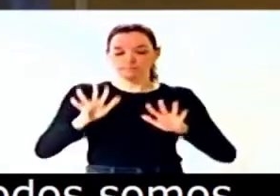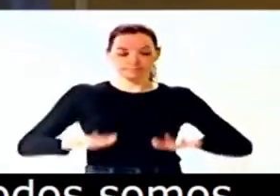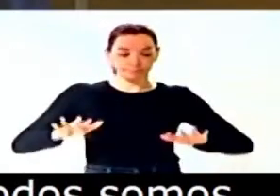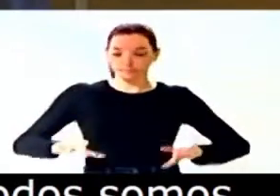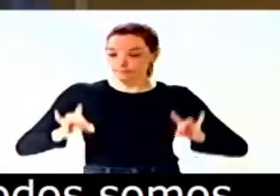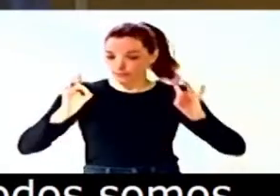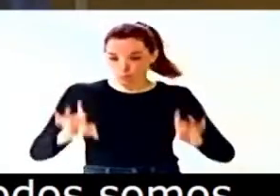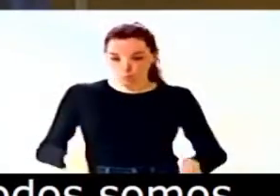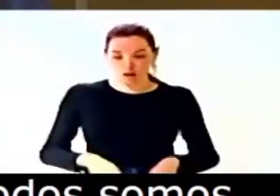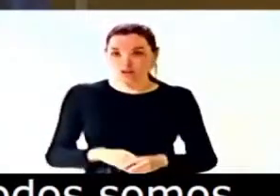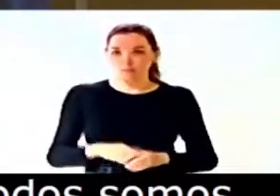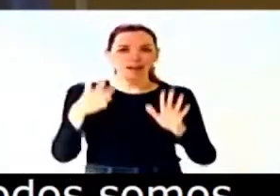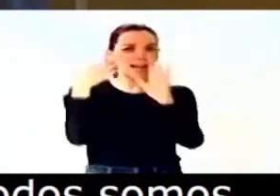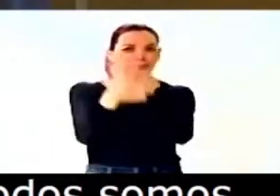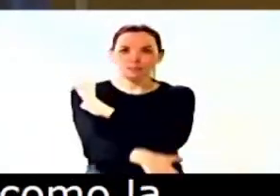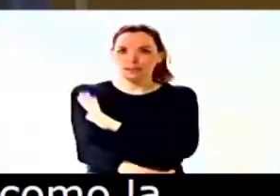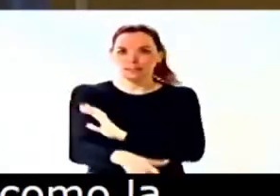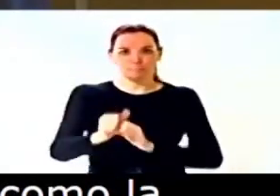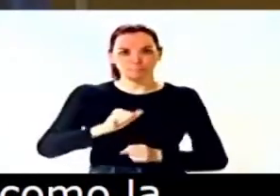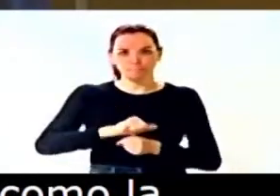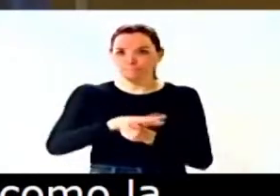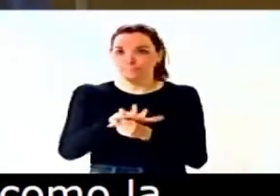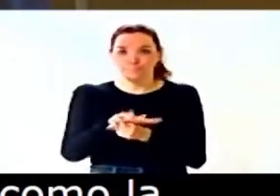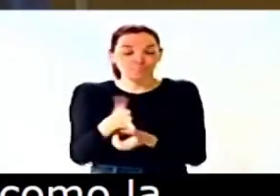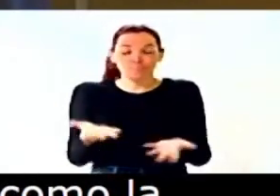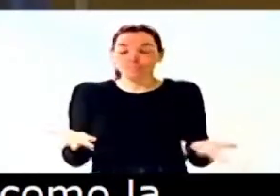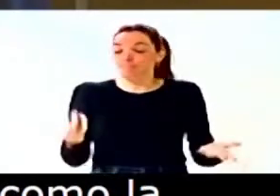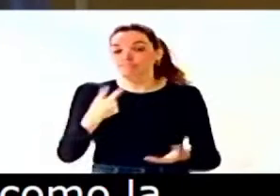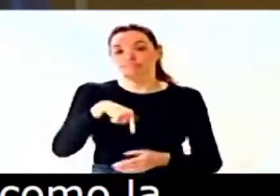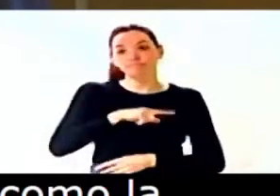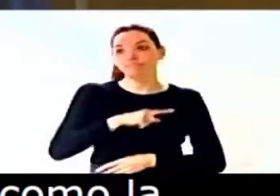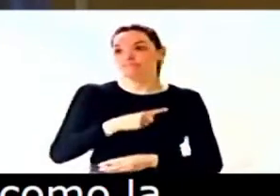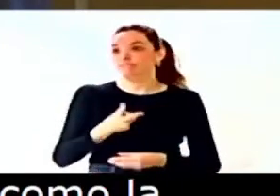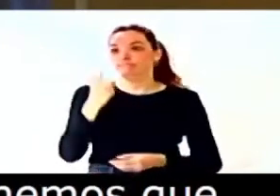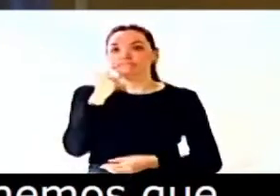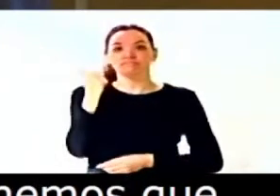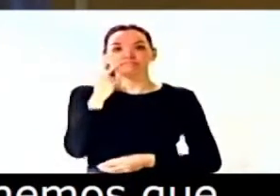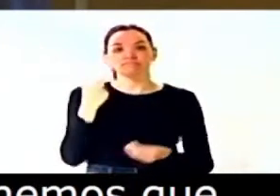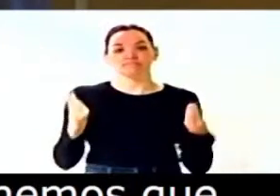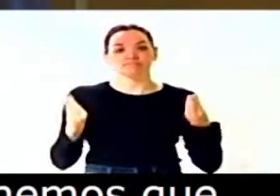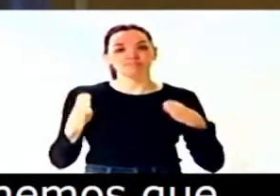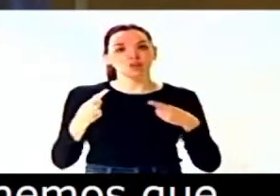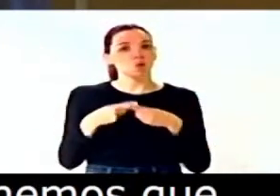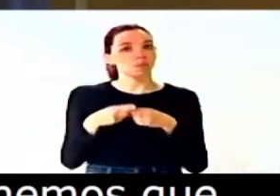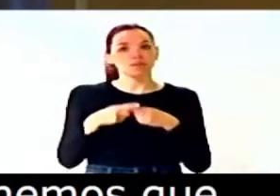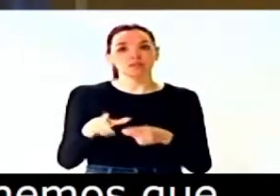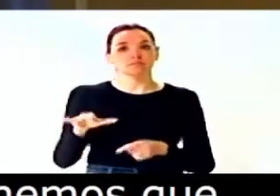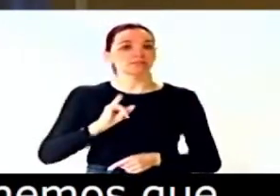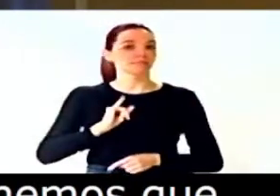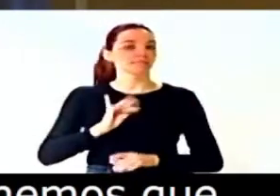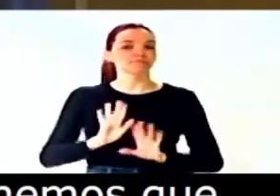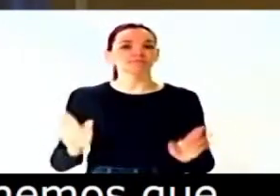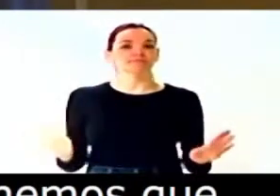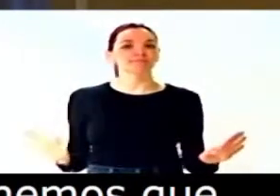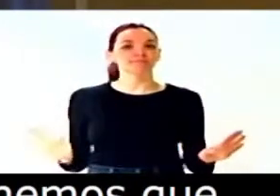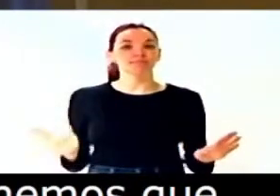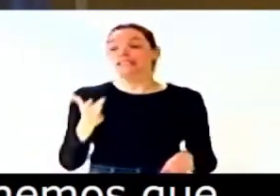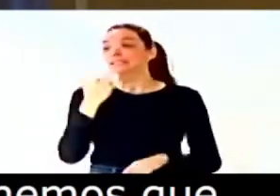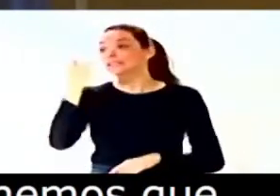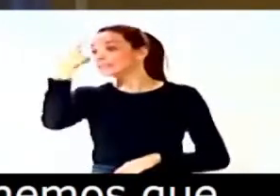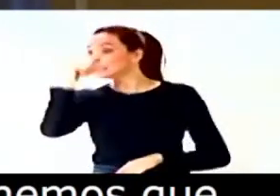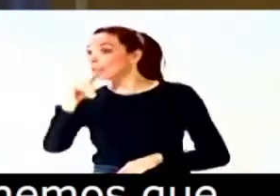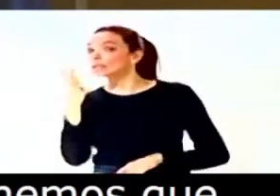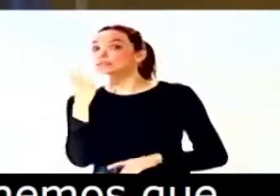quedar para siempre y que tenemos que convivir con él. Y sabemos que si